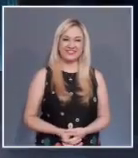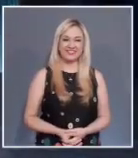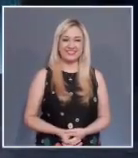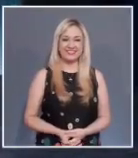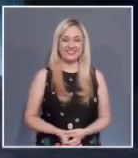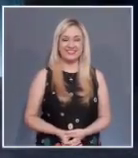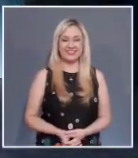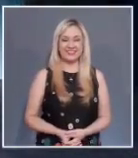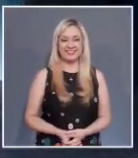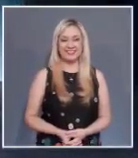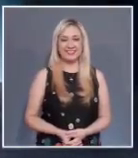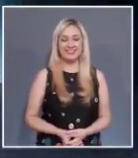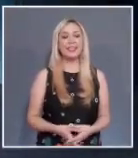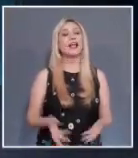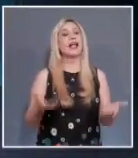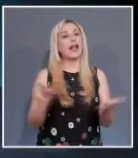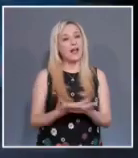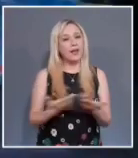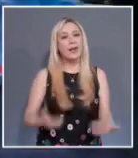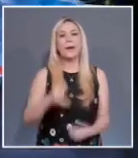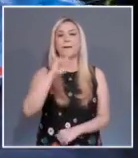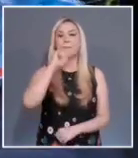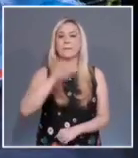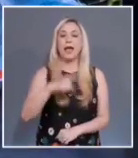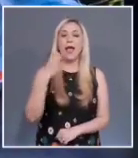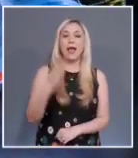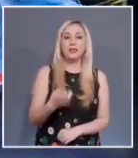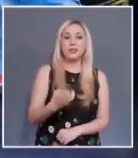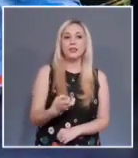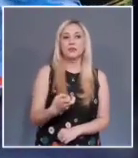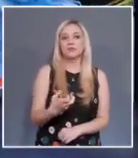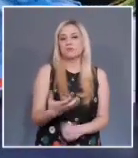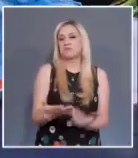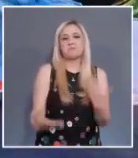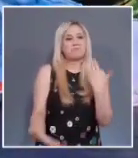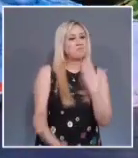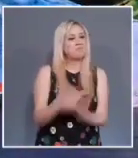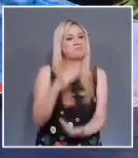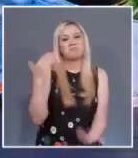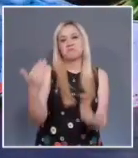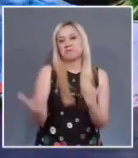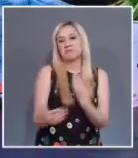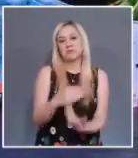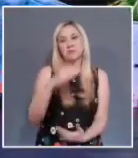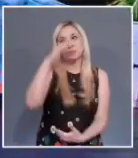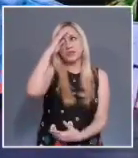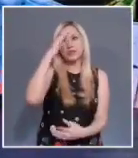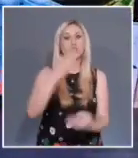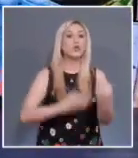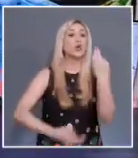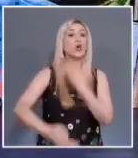Y miren, en este mismo espacio indicaron que no es suficiente que se diga que todos somos iguales ante la ley cuando